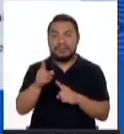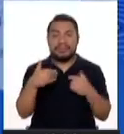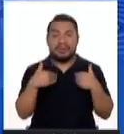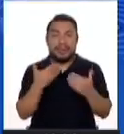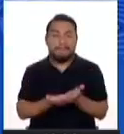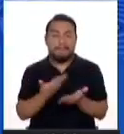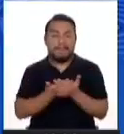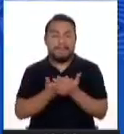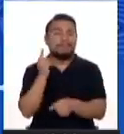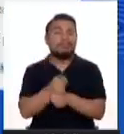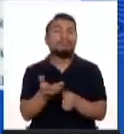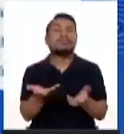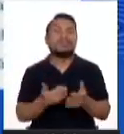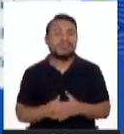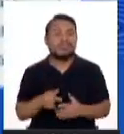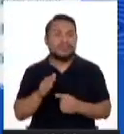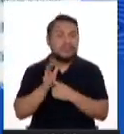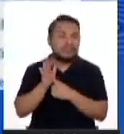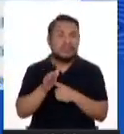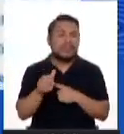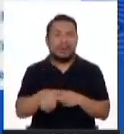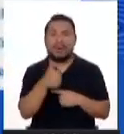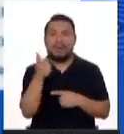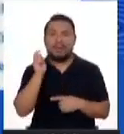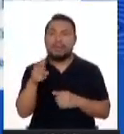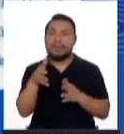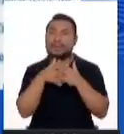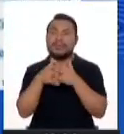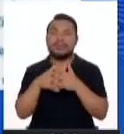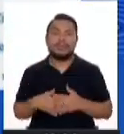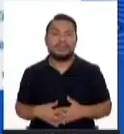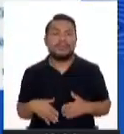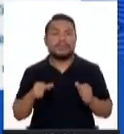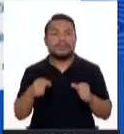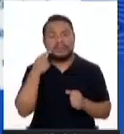sustentar su demanda, la cual presentó en otras cortes de Estados Unidos,